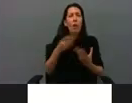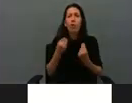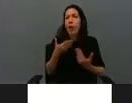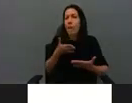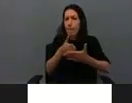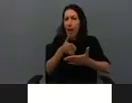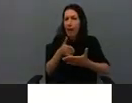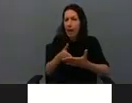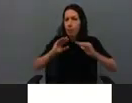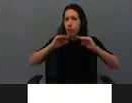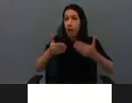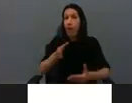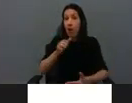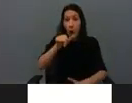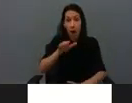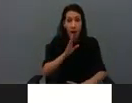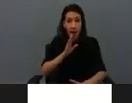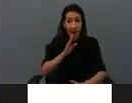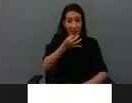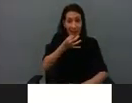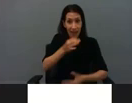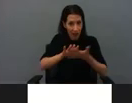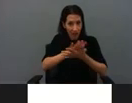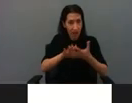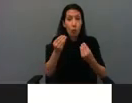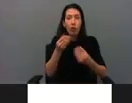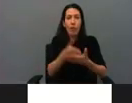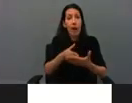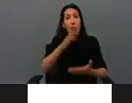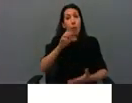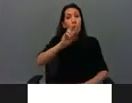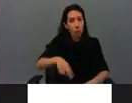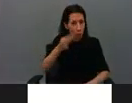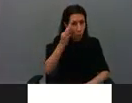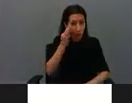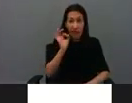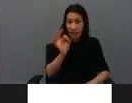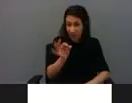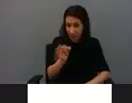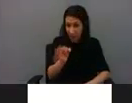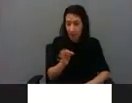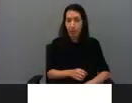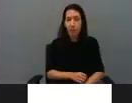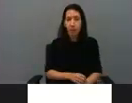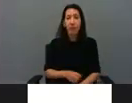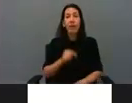muchas de las que has descrito hoy también tienen que ver con el hecho de ser mujer, ¿no? Esos miedos muchas